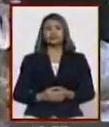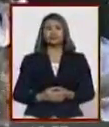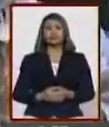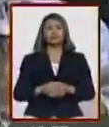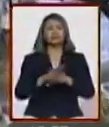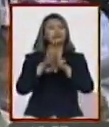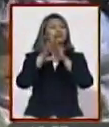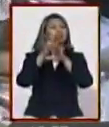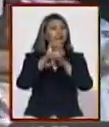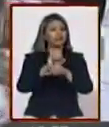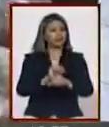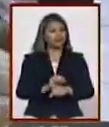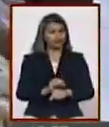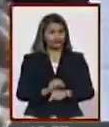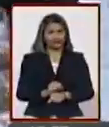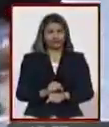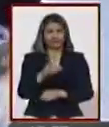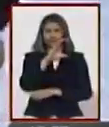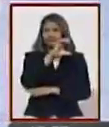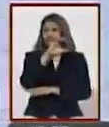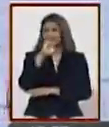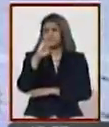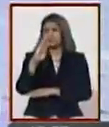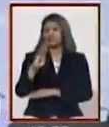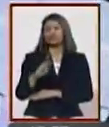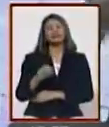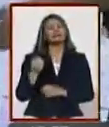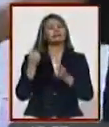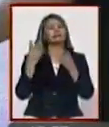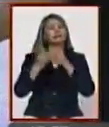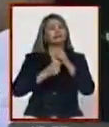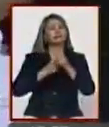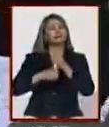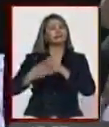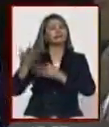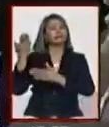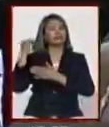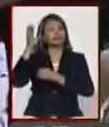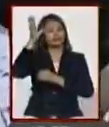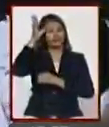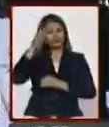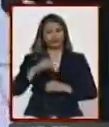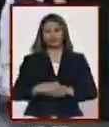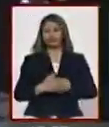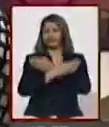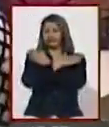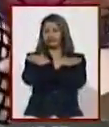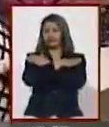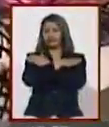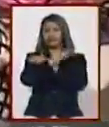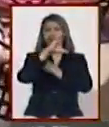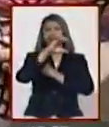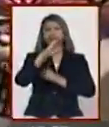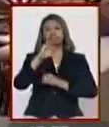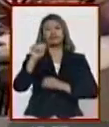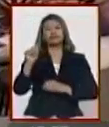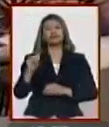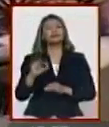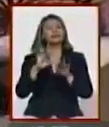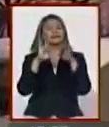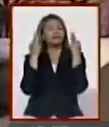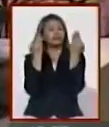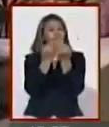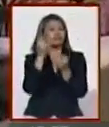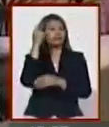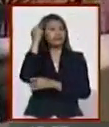Esta tradición lo tenemos de Cochabamba, de hace muchos años, de los ancestros, de los padres. Mandar un saludo a Cochabamba, a mis familiares,